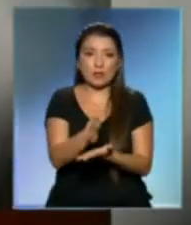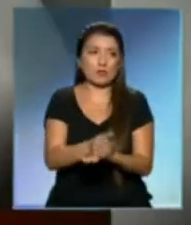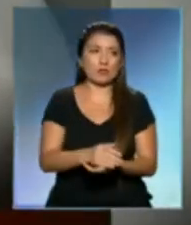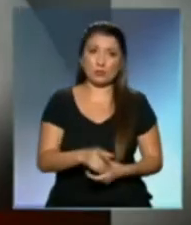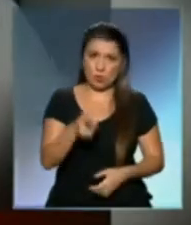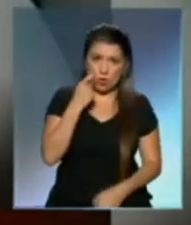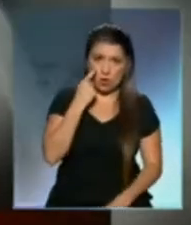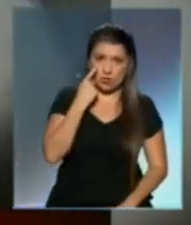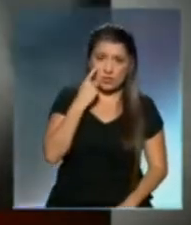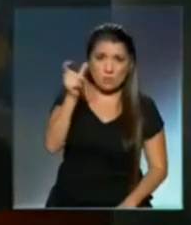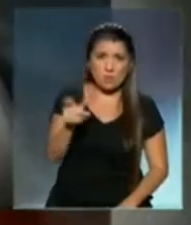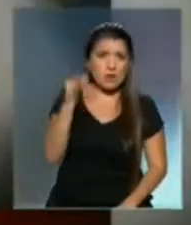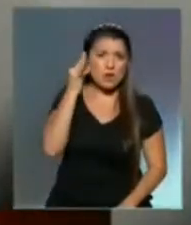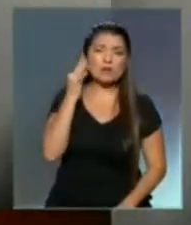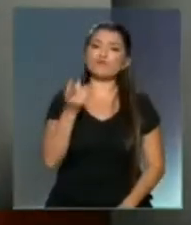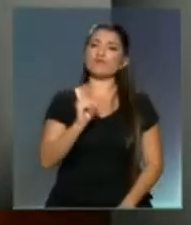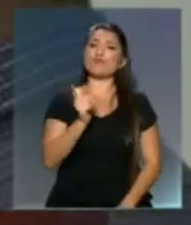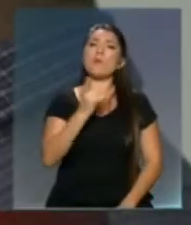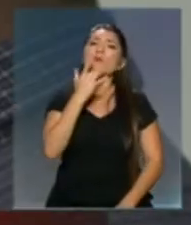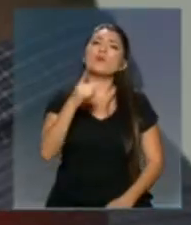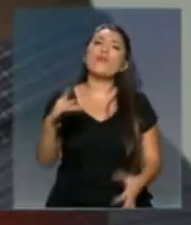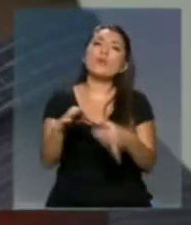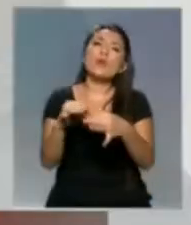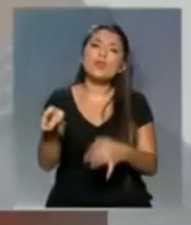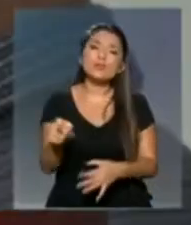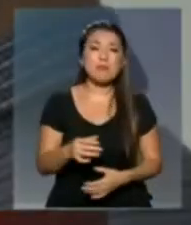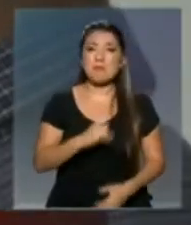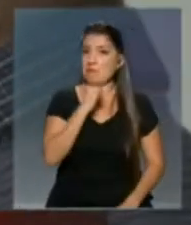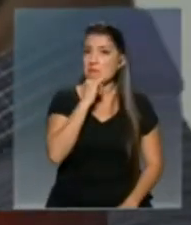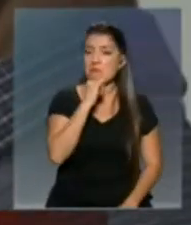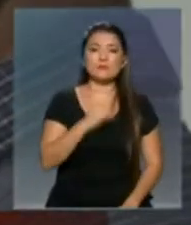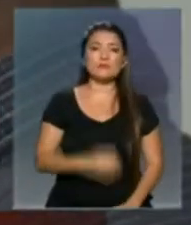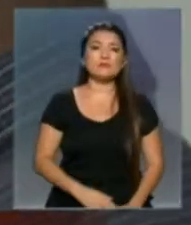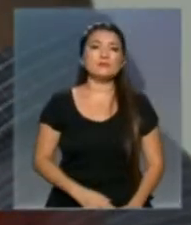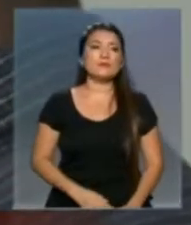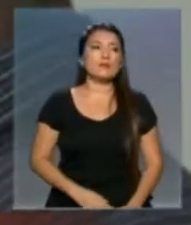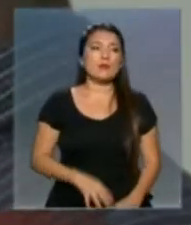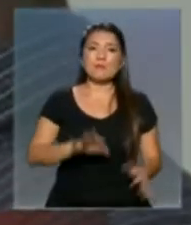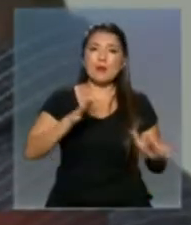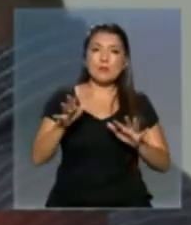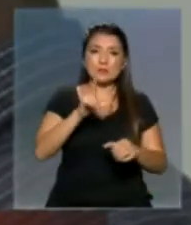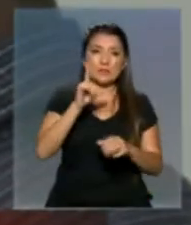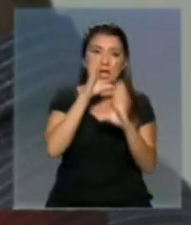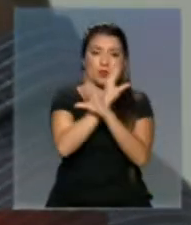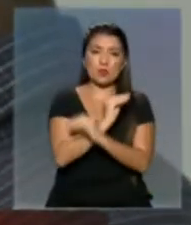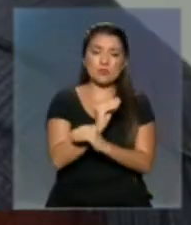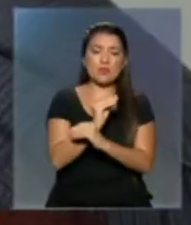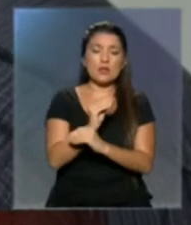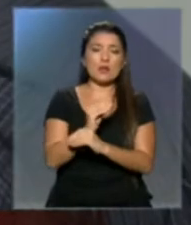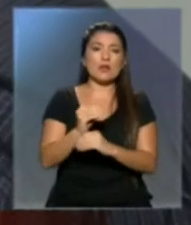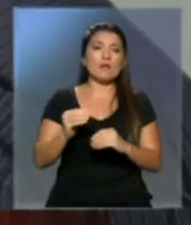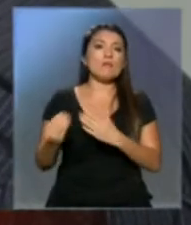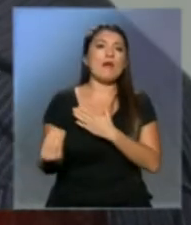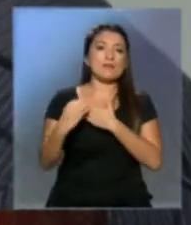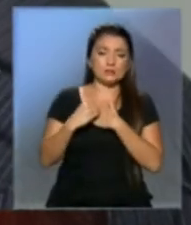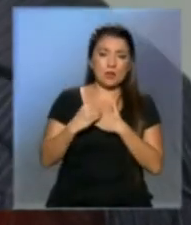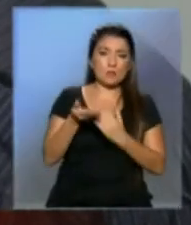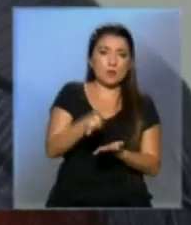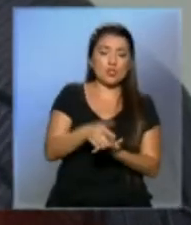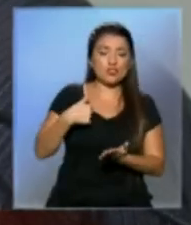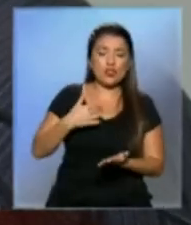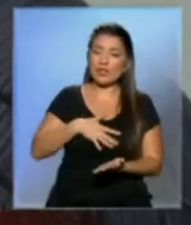porque todo vínculo alguno y domingo alrededor de las 7 de esa noche del consulado me notificó sobre su muerte quería estar ahí con